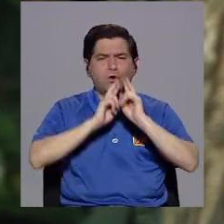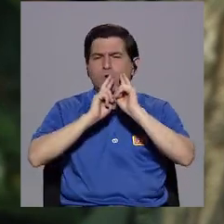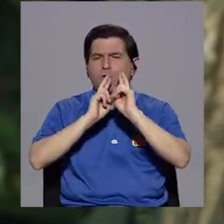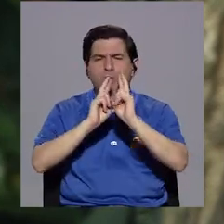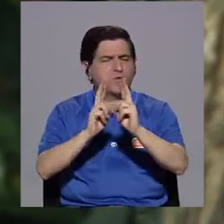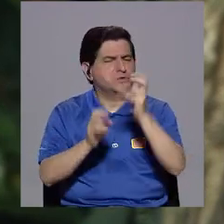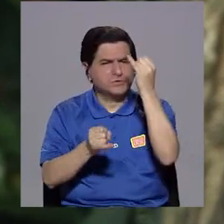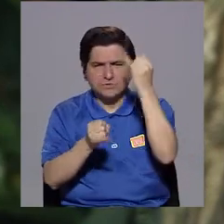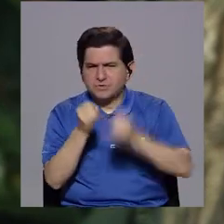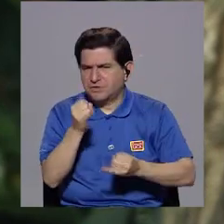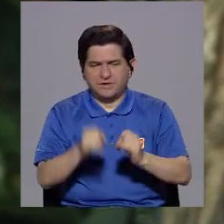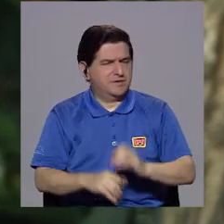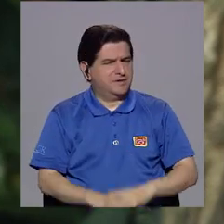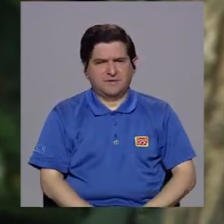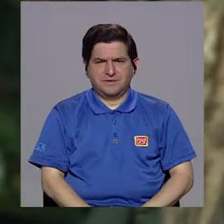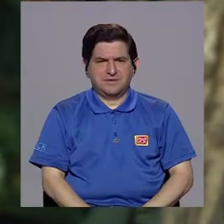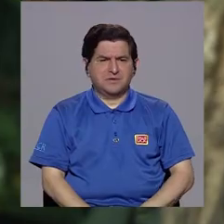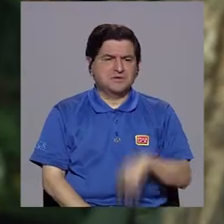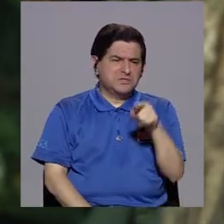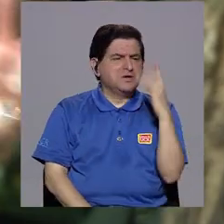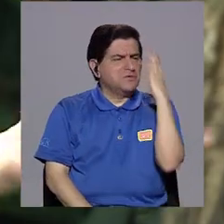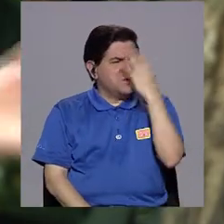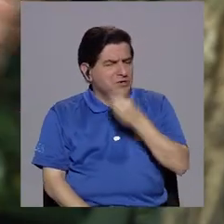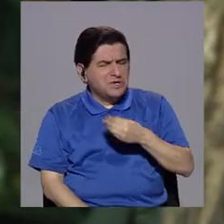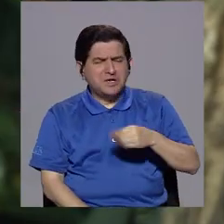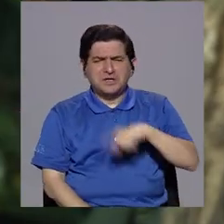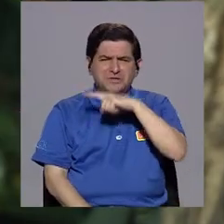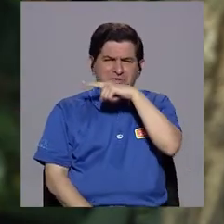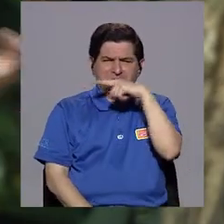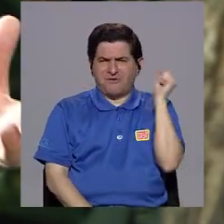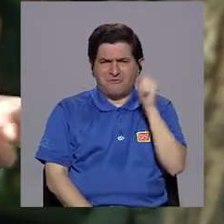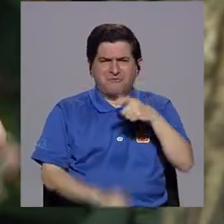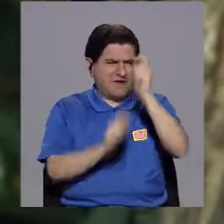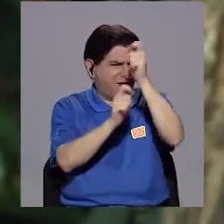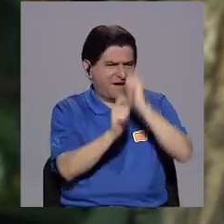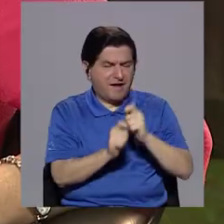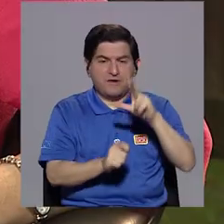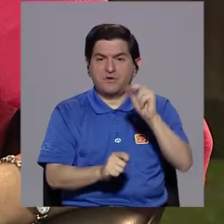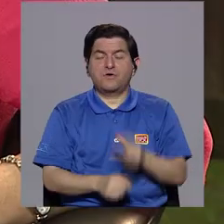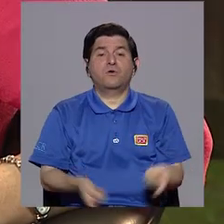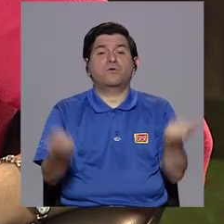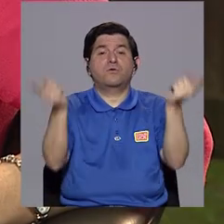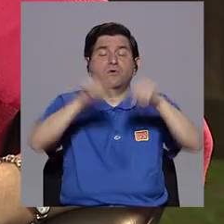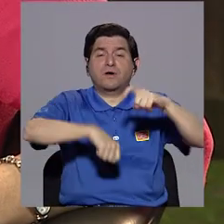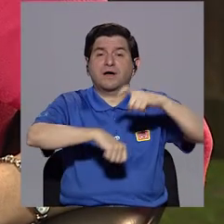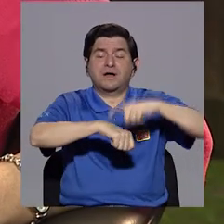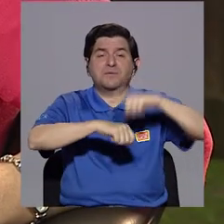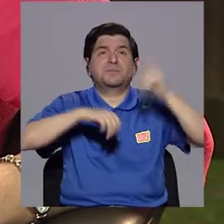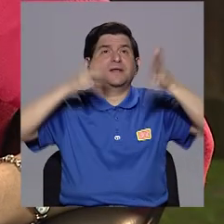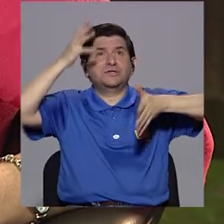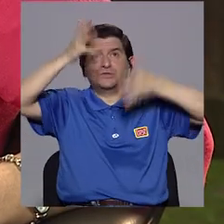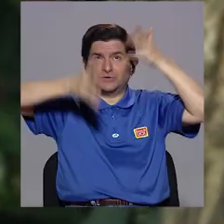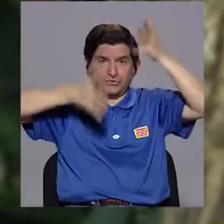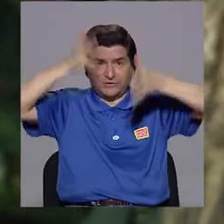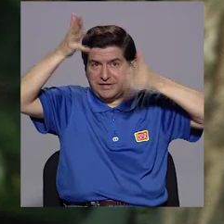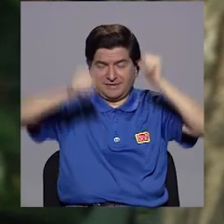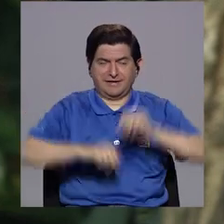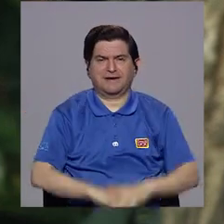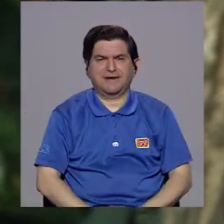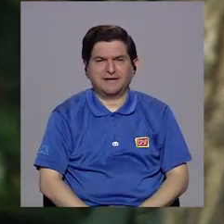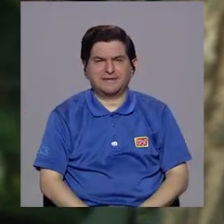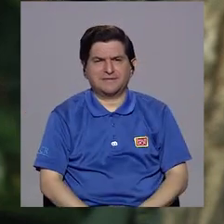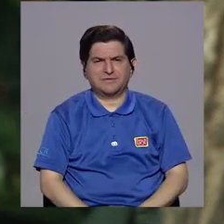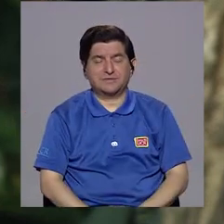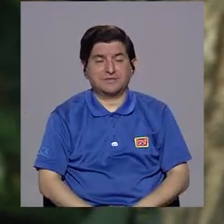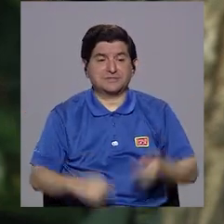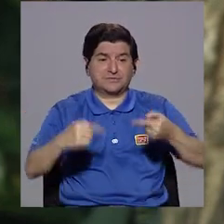por un resultado estético, no pasa por si quedó linda o fea la escultura, sino lo que está pasando cuando se está creando.